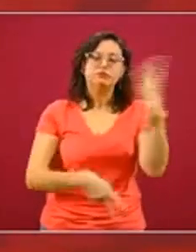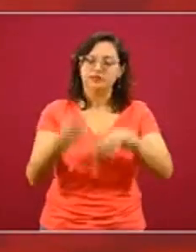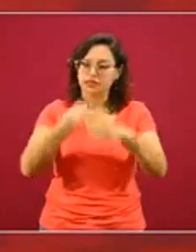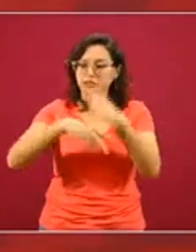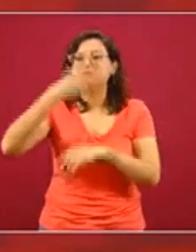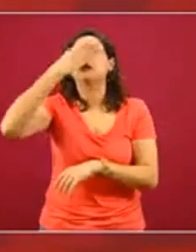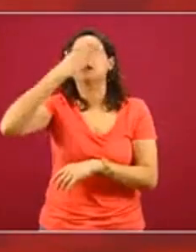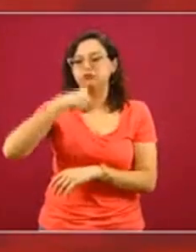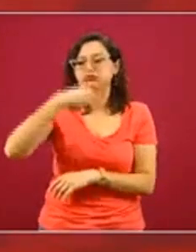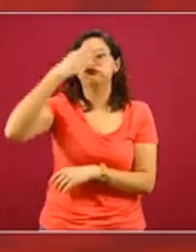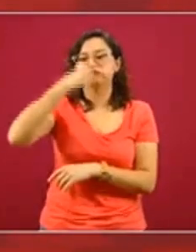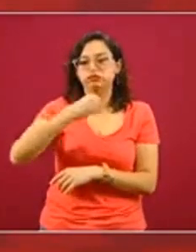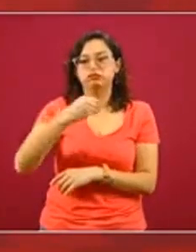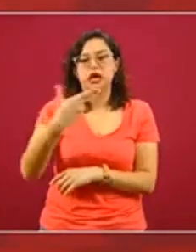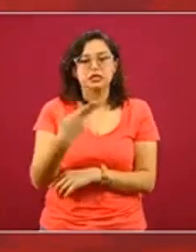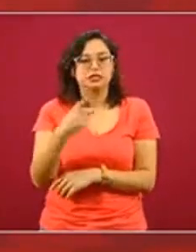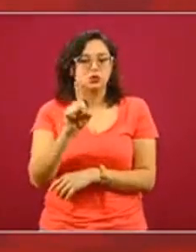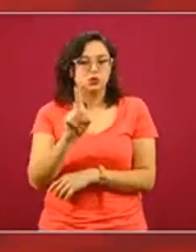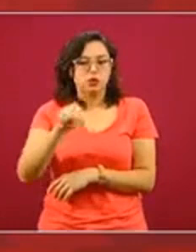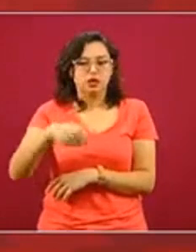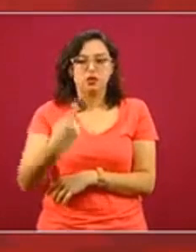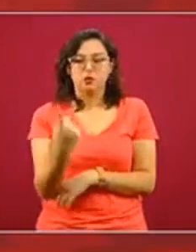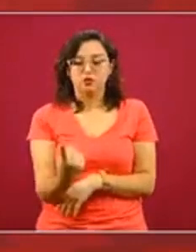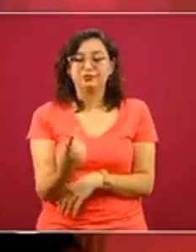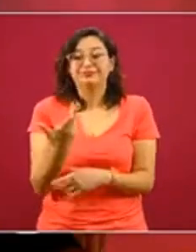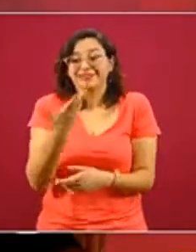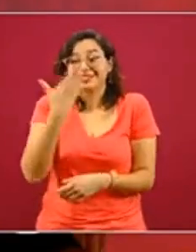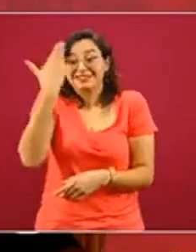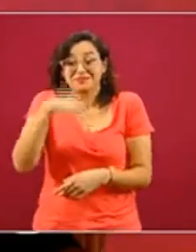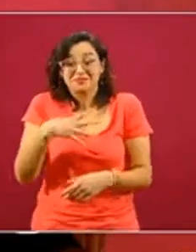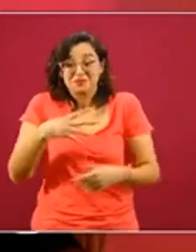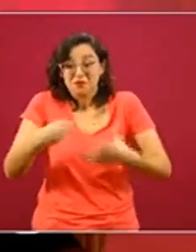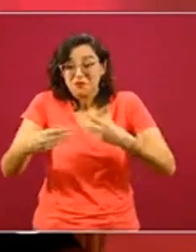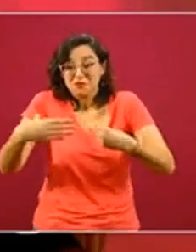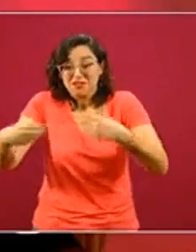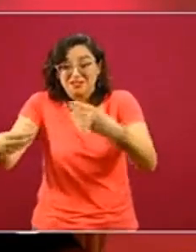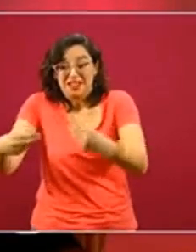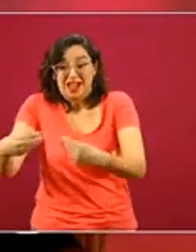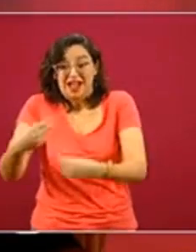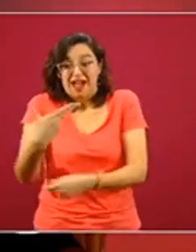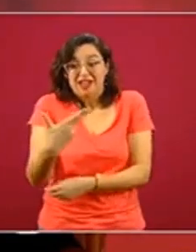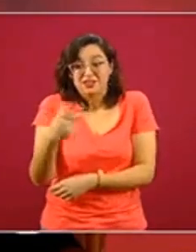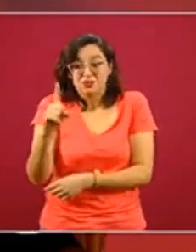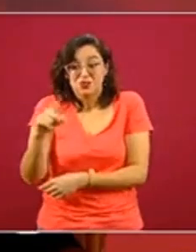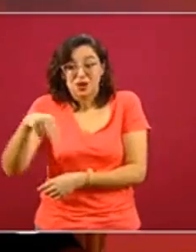en varias de las pandemias de influenza, efectivamente la de